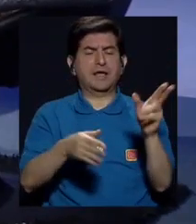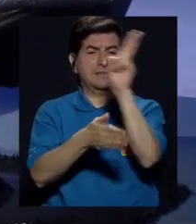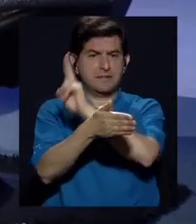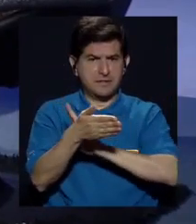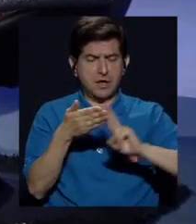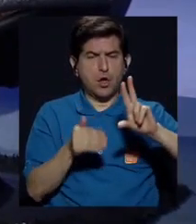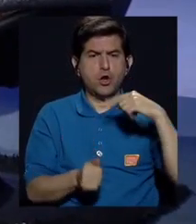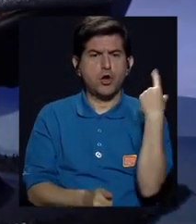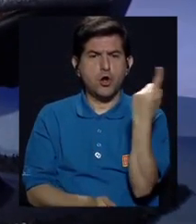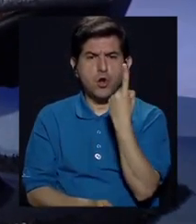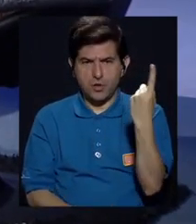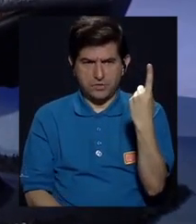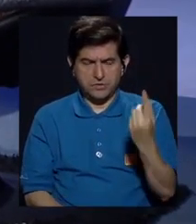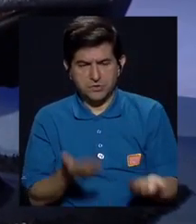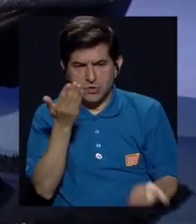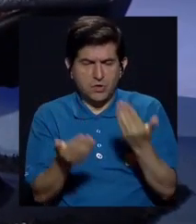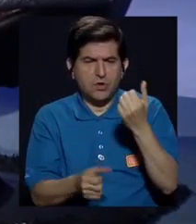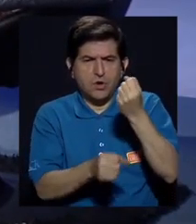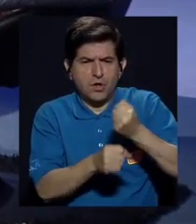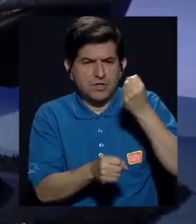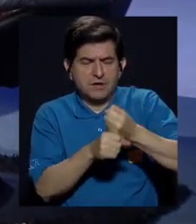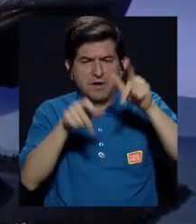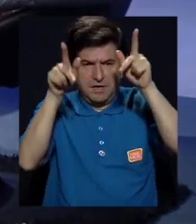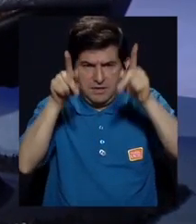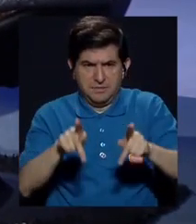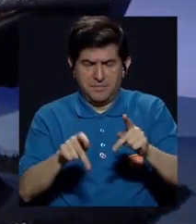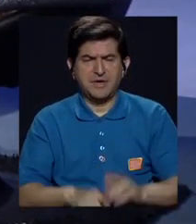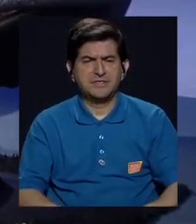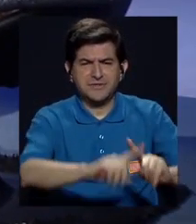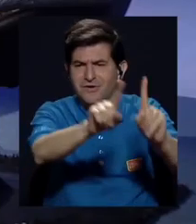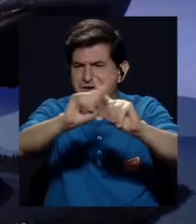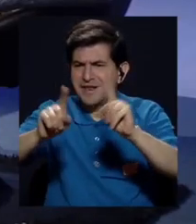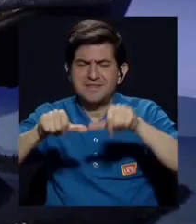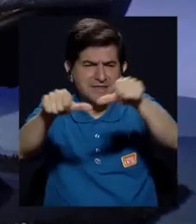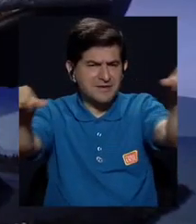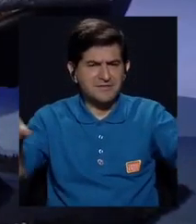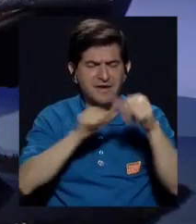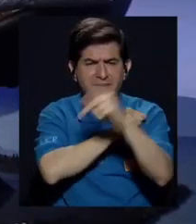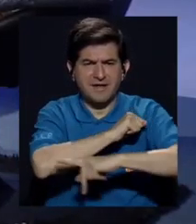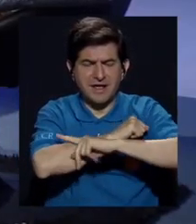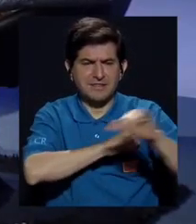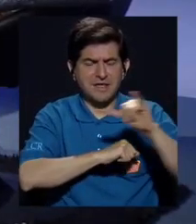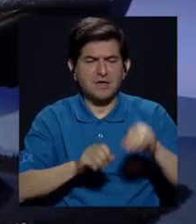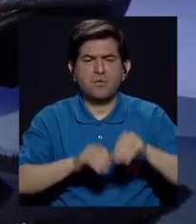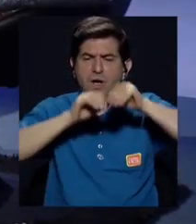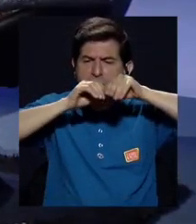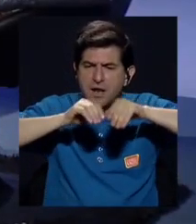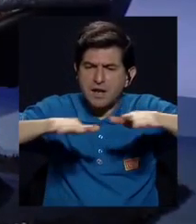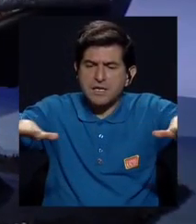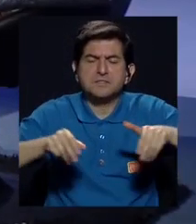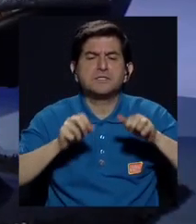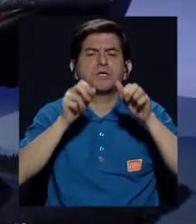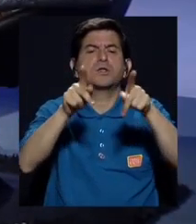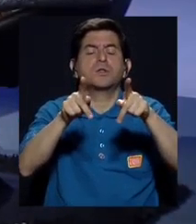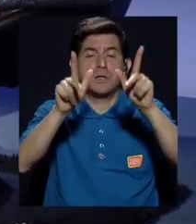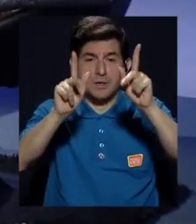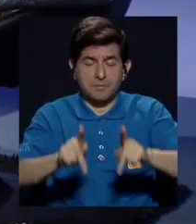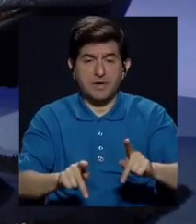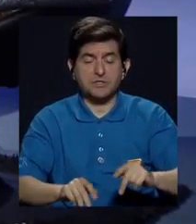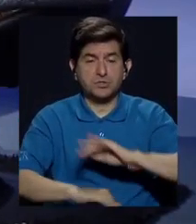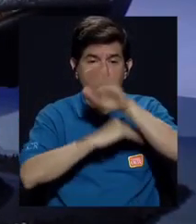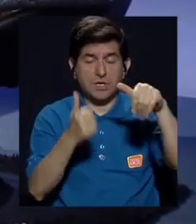universidad no solamente casi que trabaja con personas de diferentes zonas del país, sino también se extiende a la posibilidad de que personas del